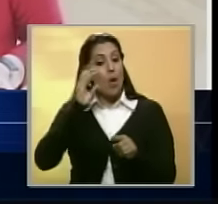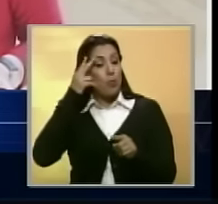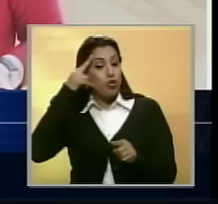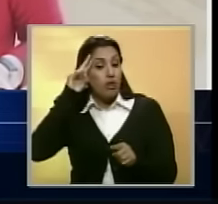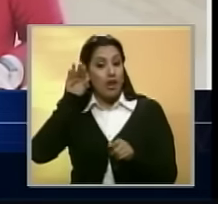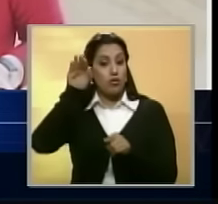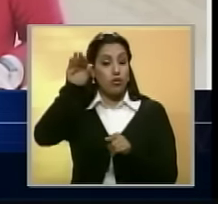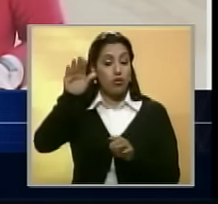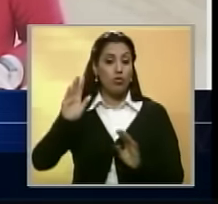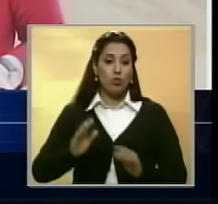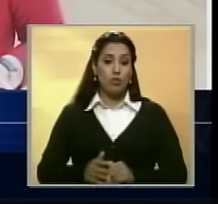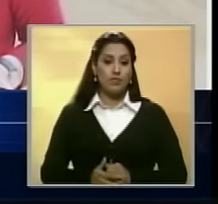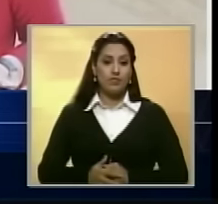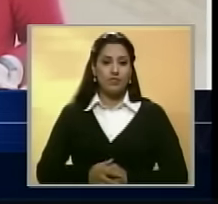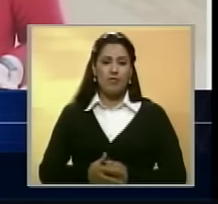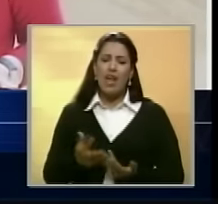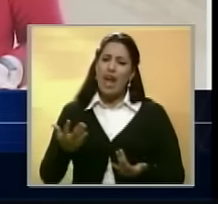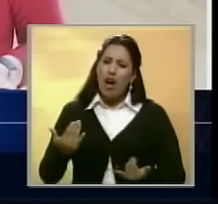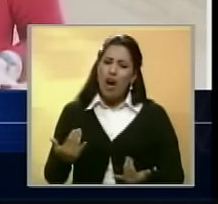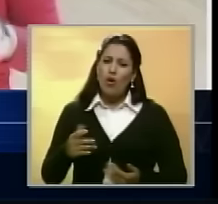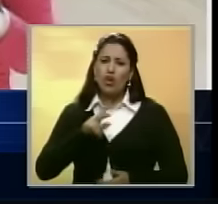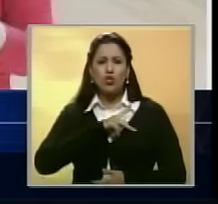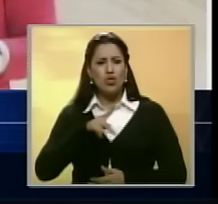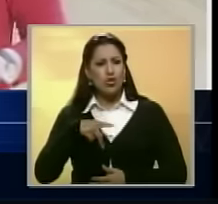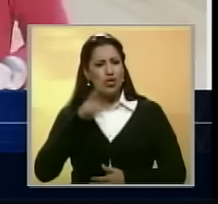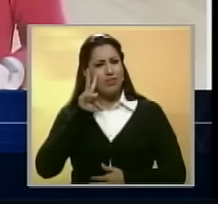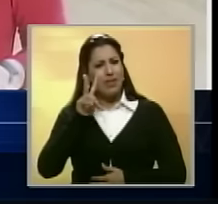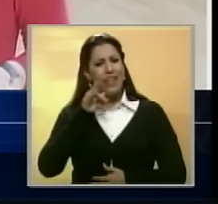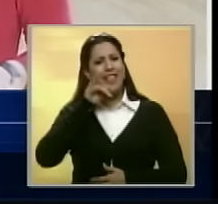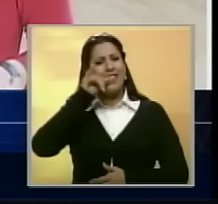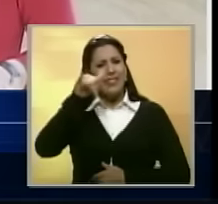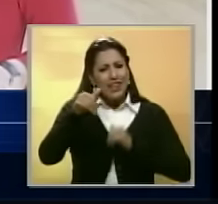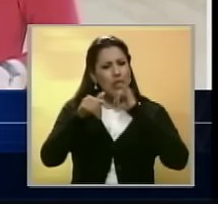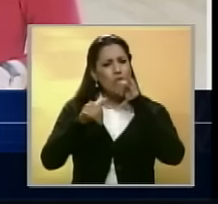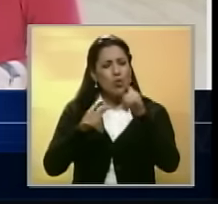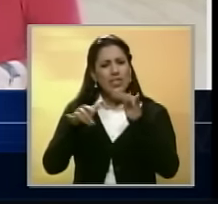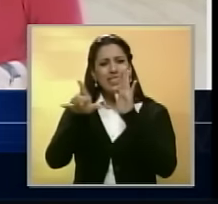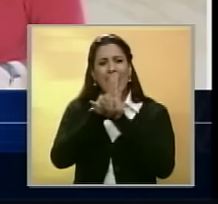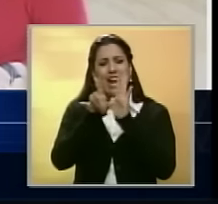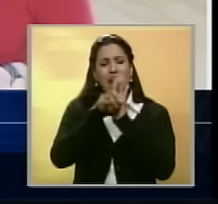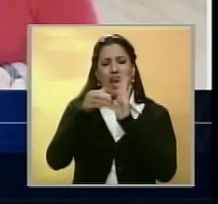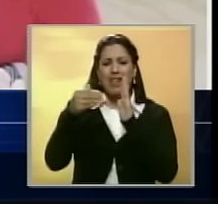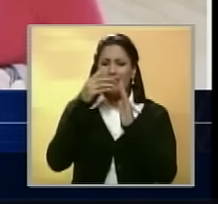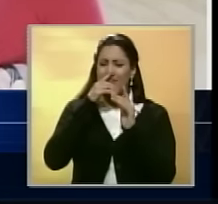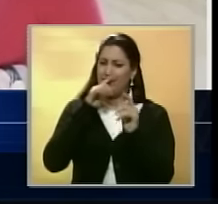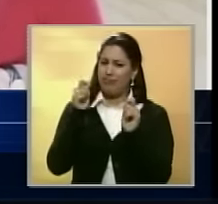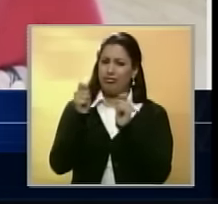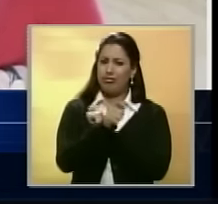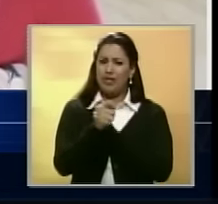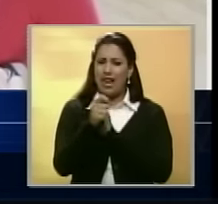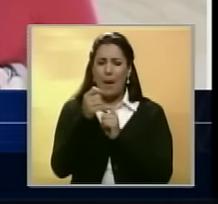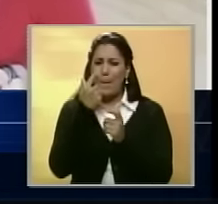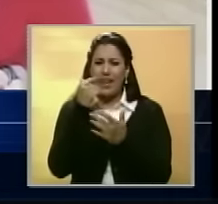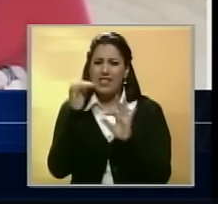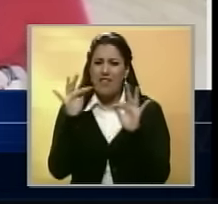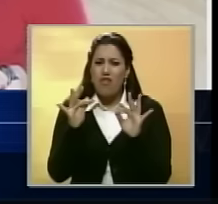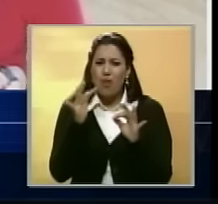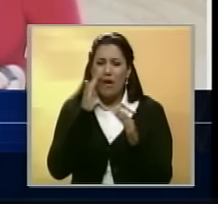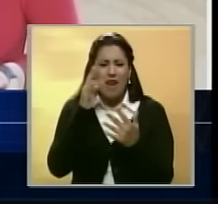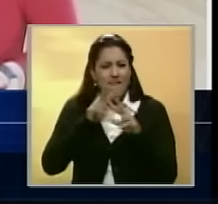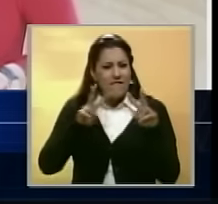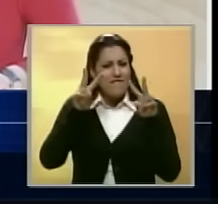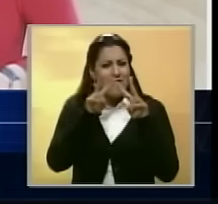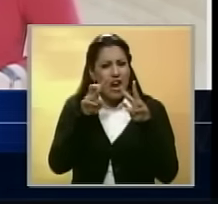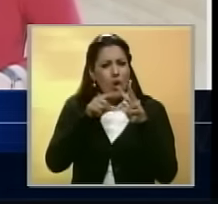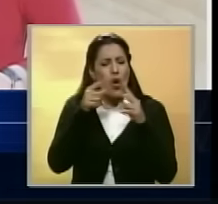futuro. Y nosotros hemos denunciado que esta ley es contraria a cualquier principio que